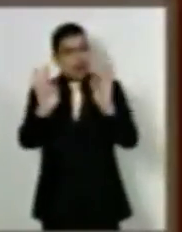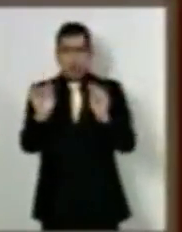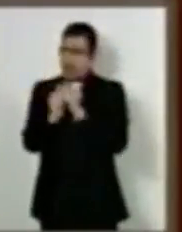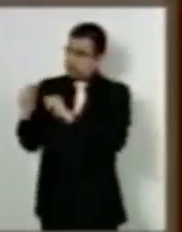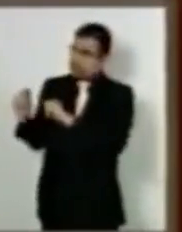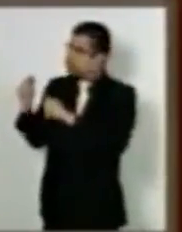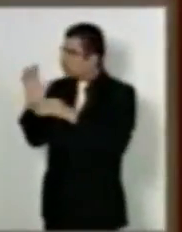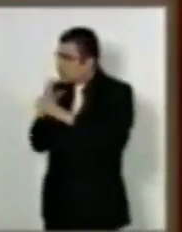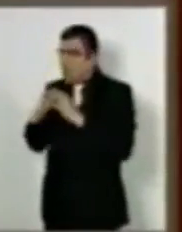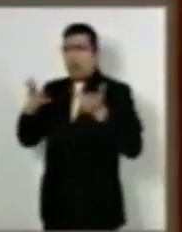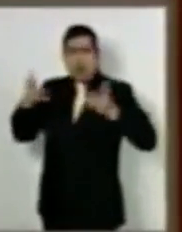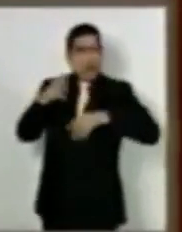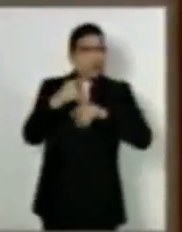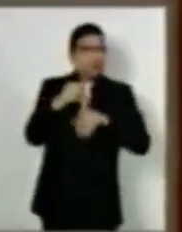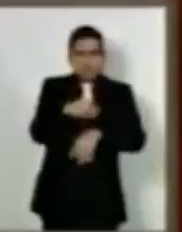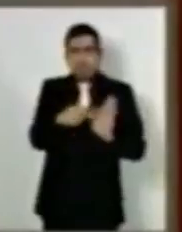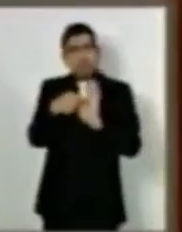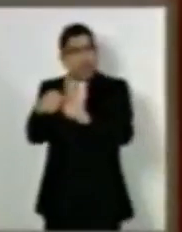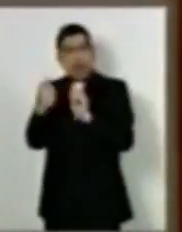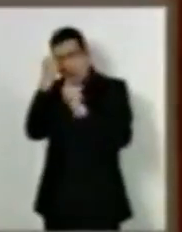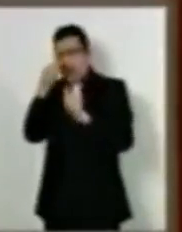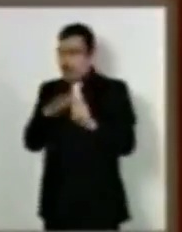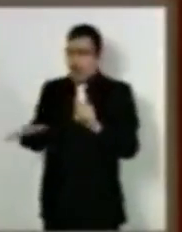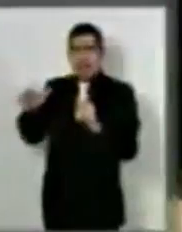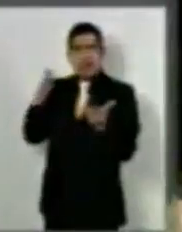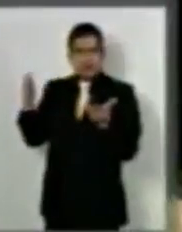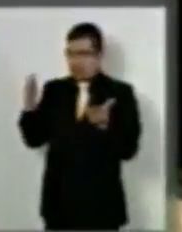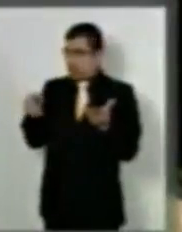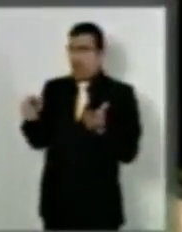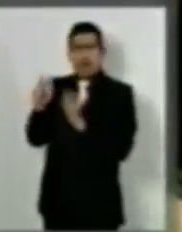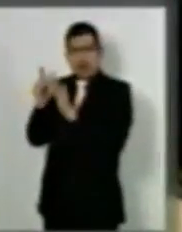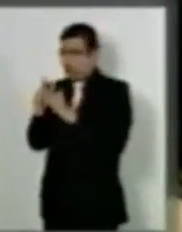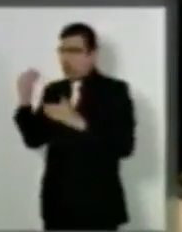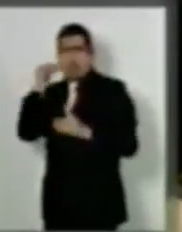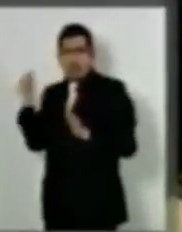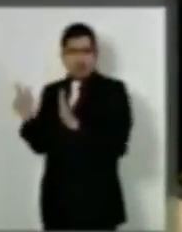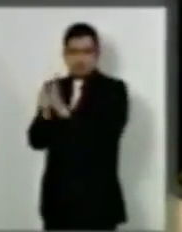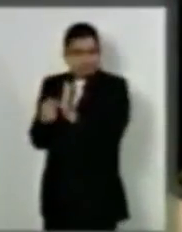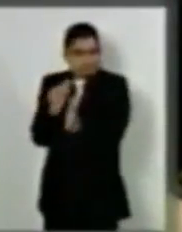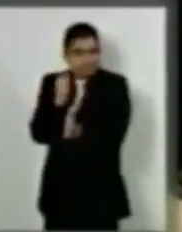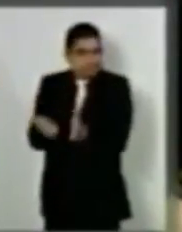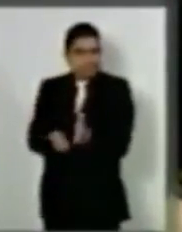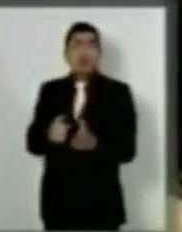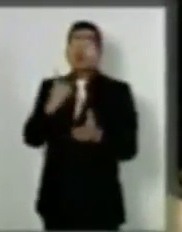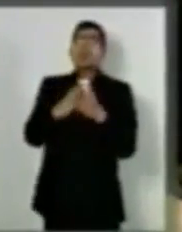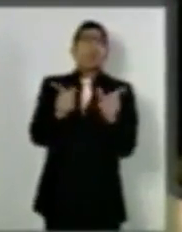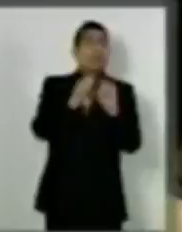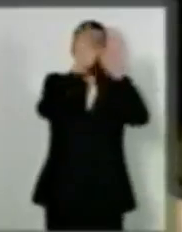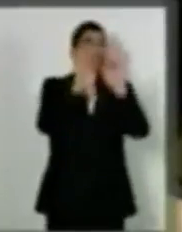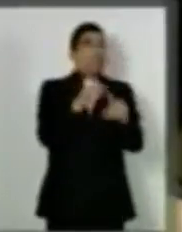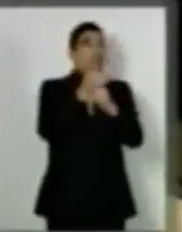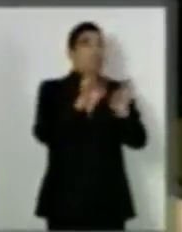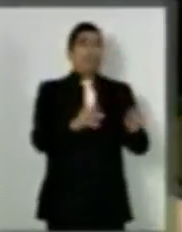rendición de cuenta o contrapeso del Poder Legislativo. Únicamente se limitan a rendir un